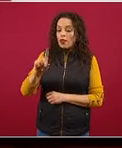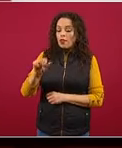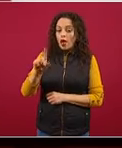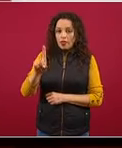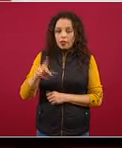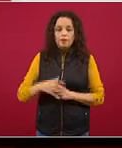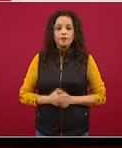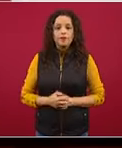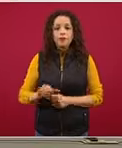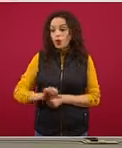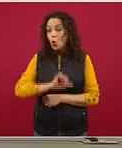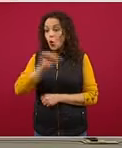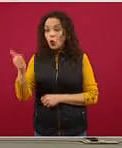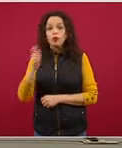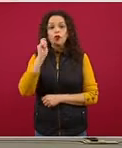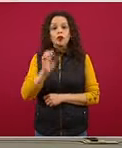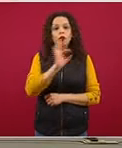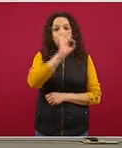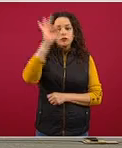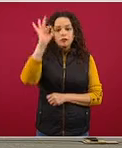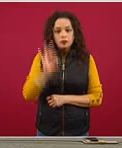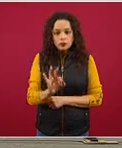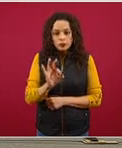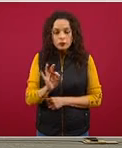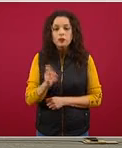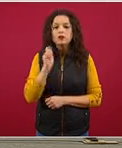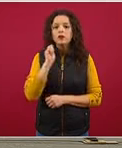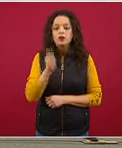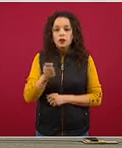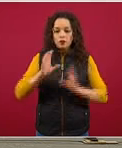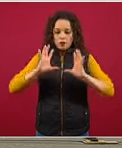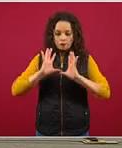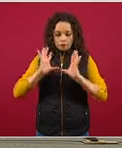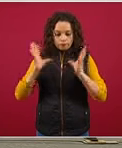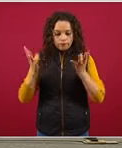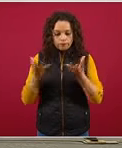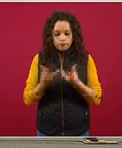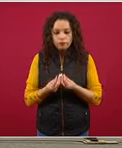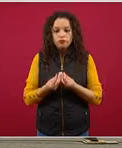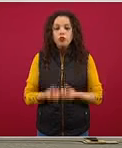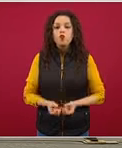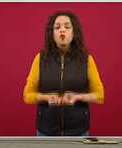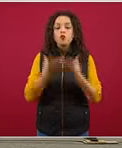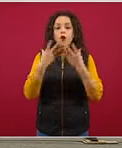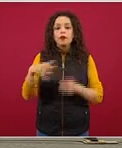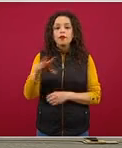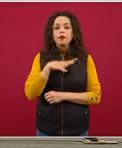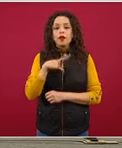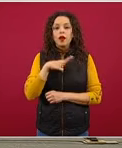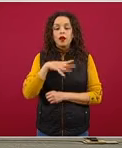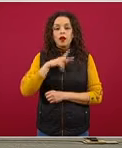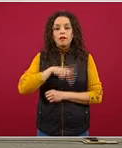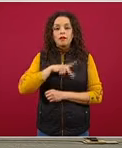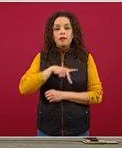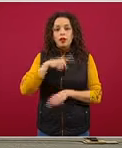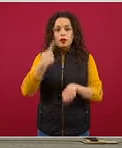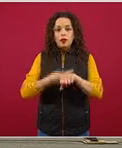casos, la tasa de incidencia acumulada de casos de